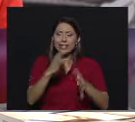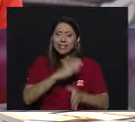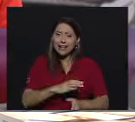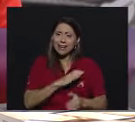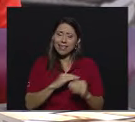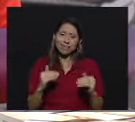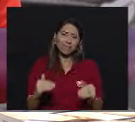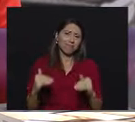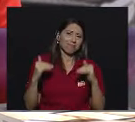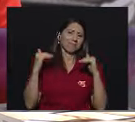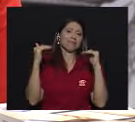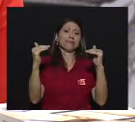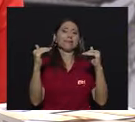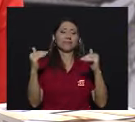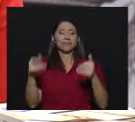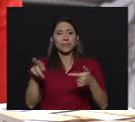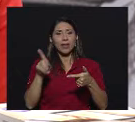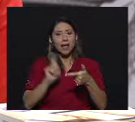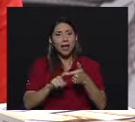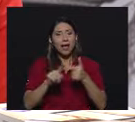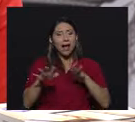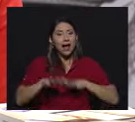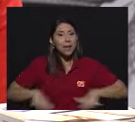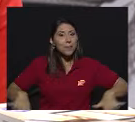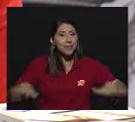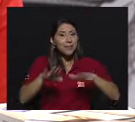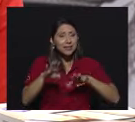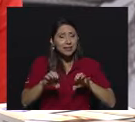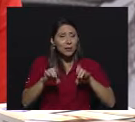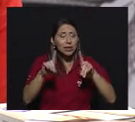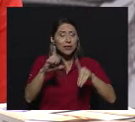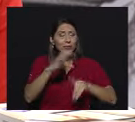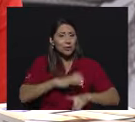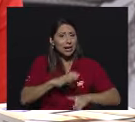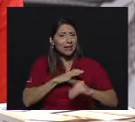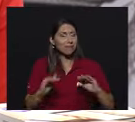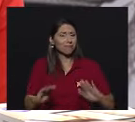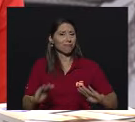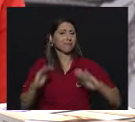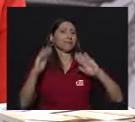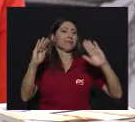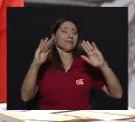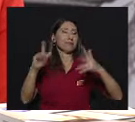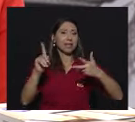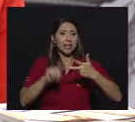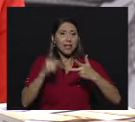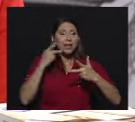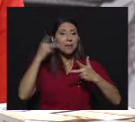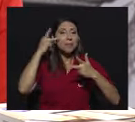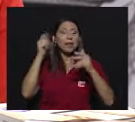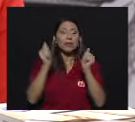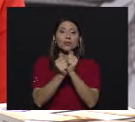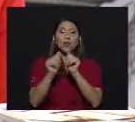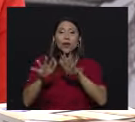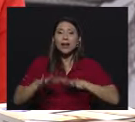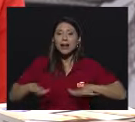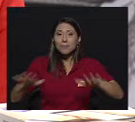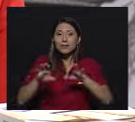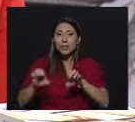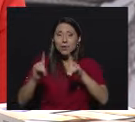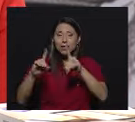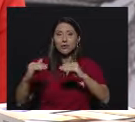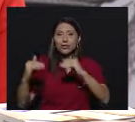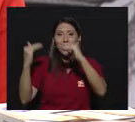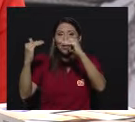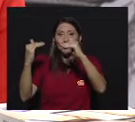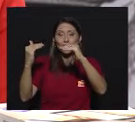de altísima calidad, ambientes educativos de altísima calidad y padres con climas educativos altos,